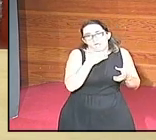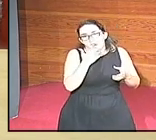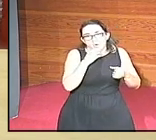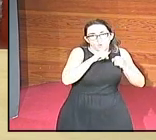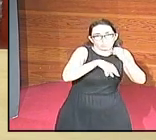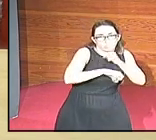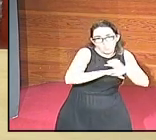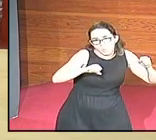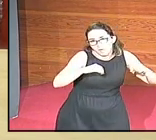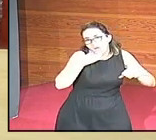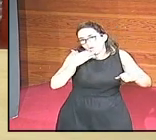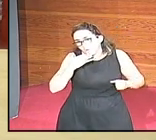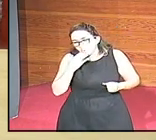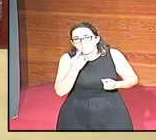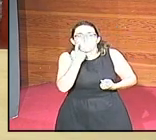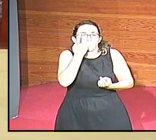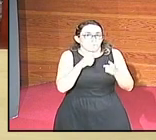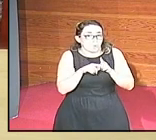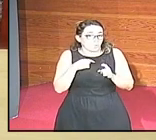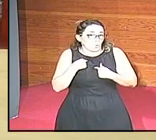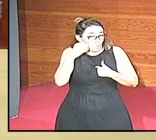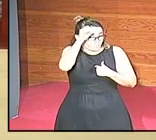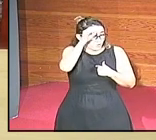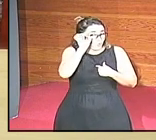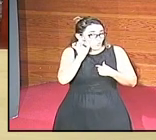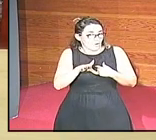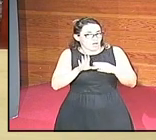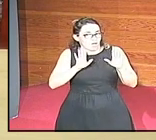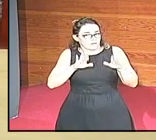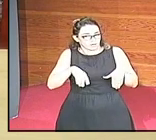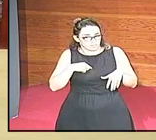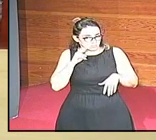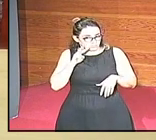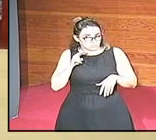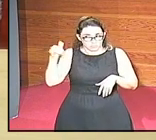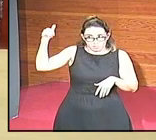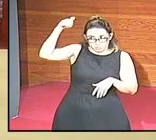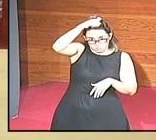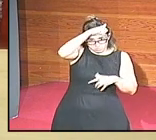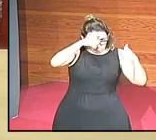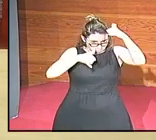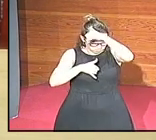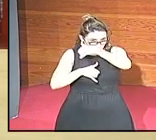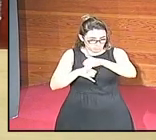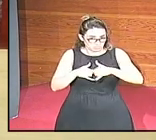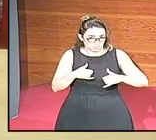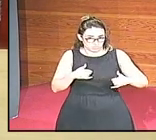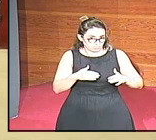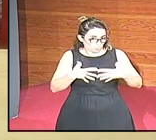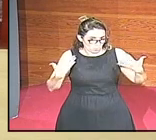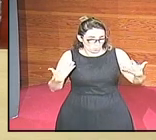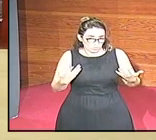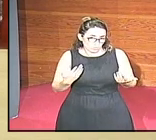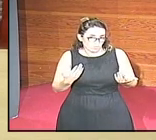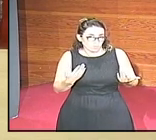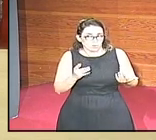y le metemos un poco más de ruido. Esta era mi idea, hasta que me encontré que tenía los cazas encima. ¿No? Y creo